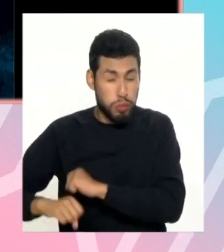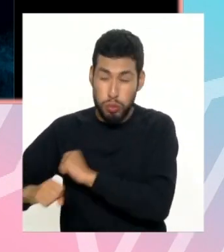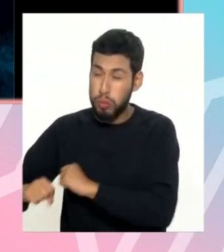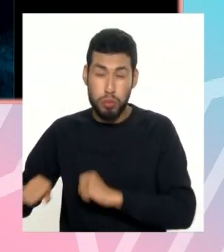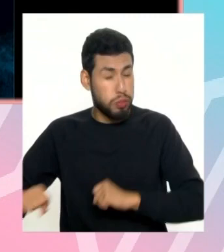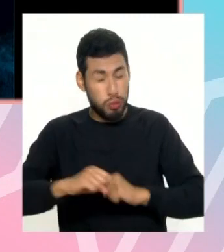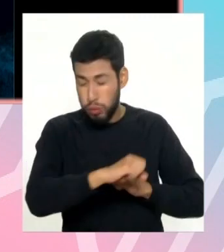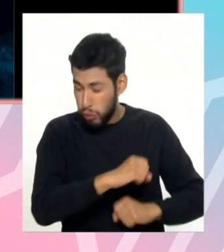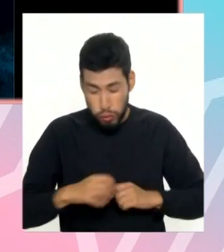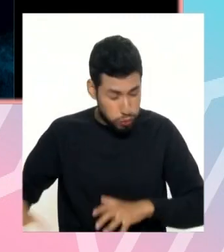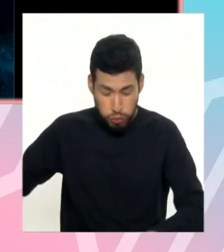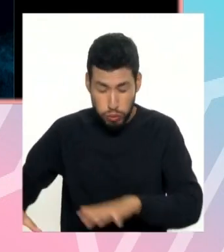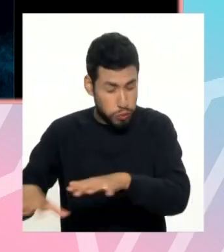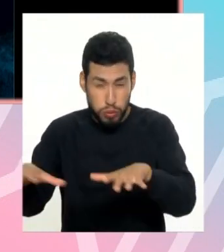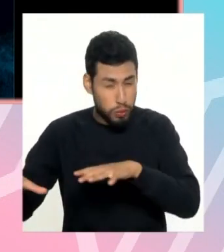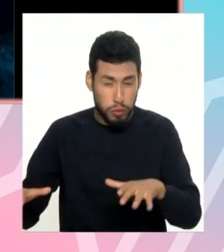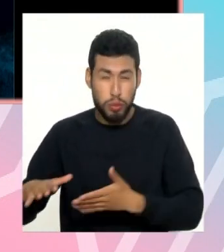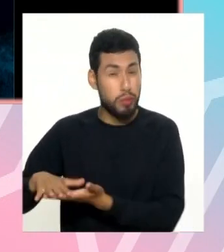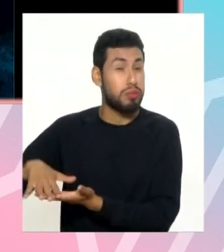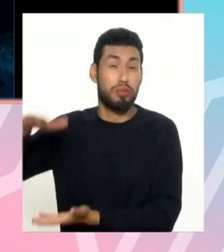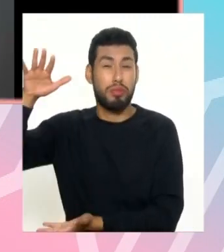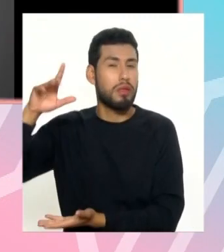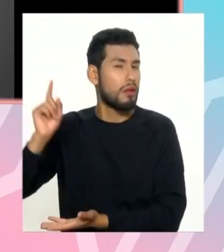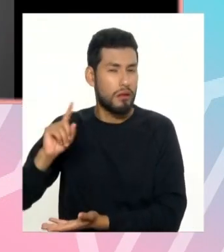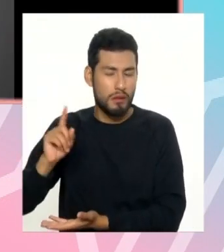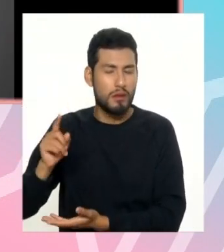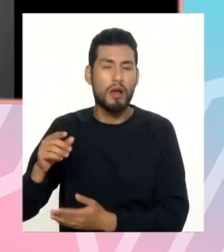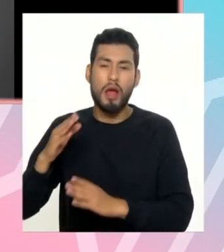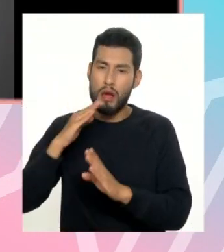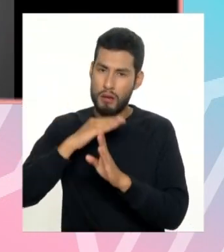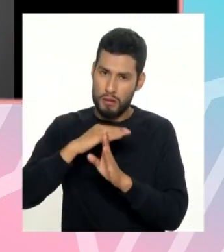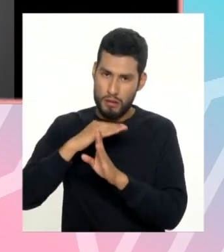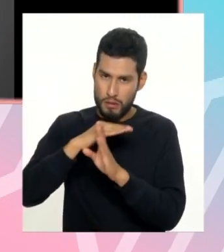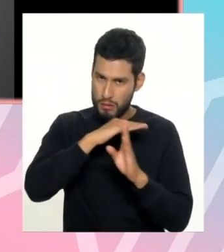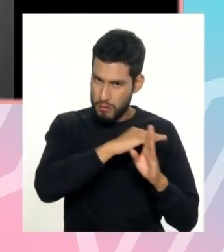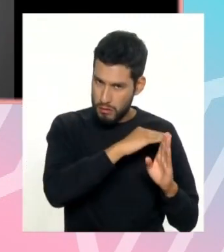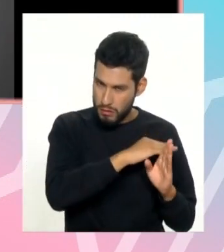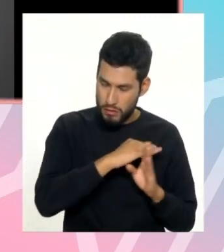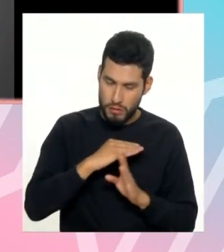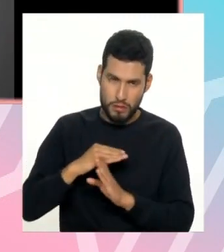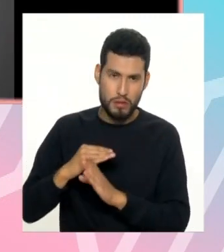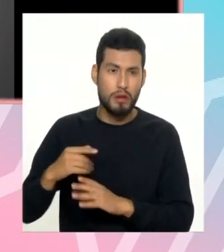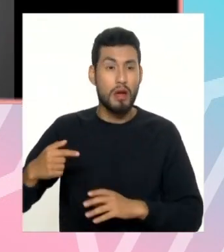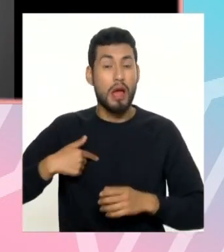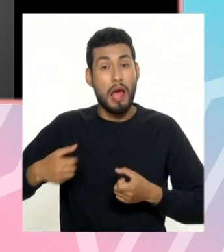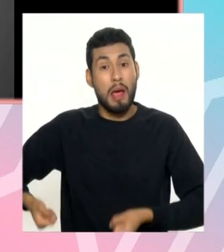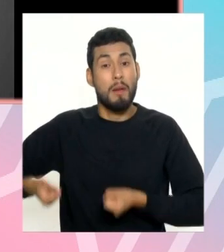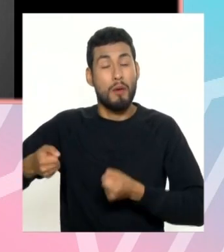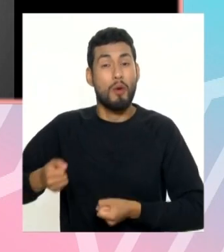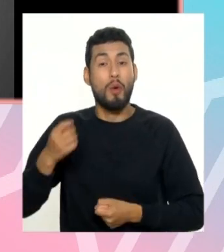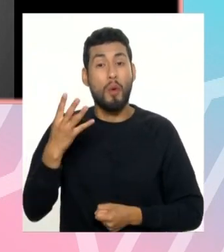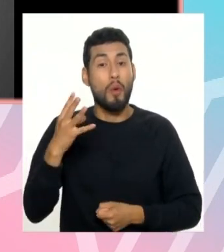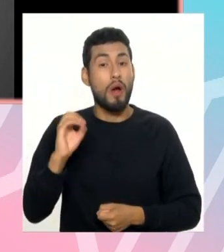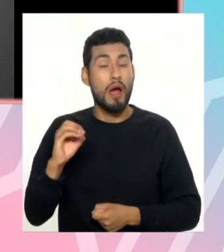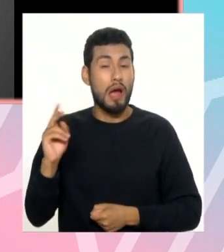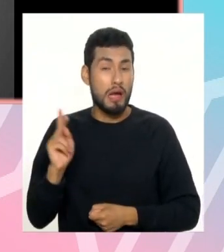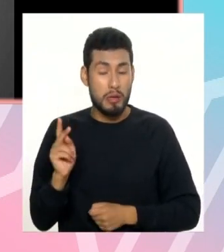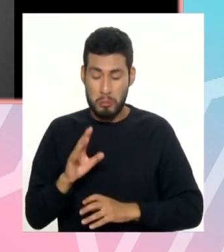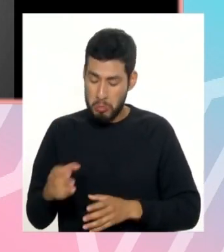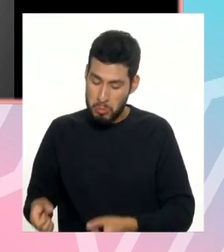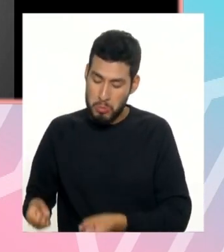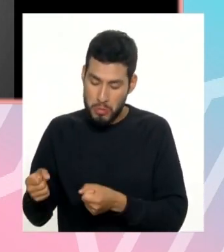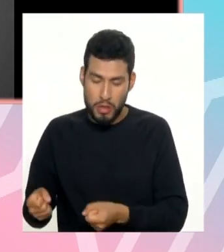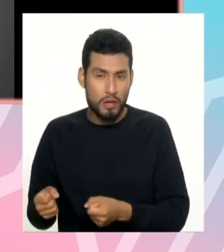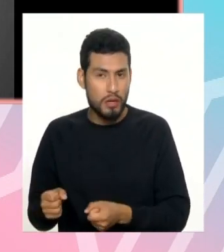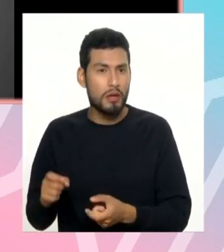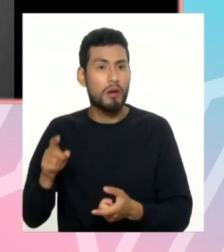moviendo todos los muebles, es una exageración. Un segundo importante, cuidar la carga de peso. No estoy acostumbrado a cargar más de 40 kilos, mi cuerpo lo realiza, pero llega